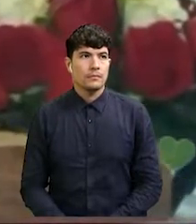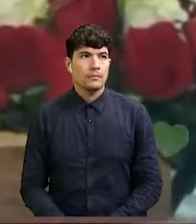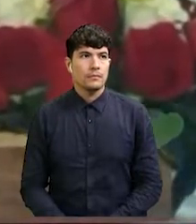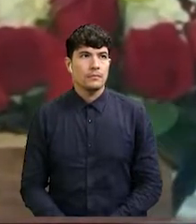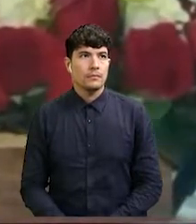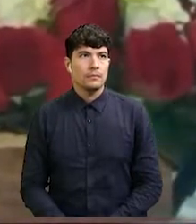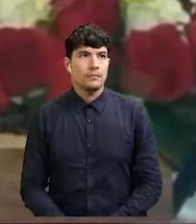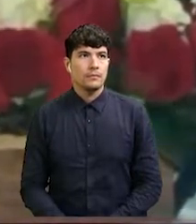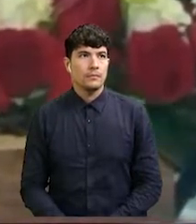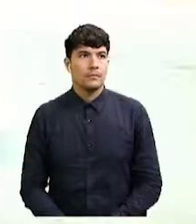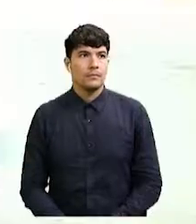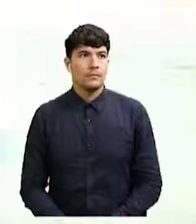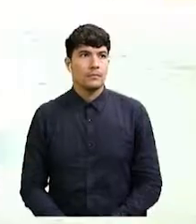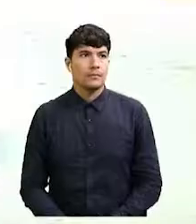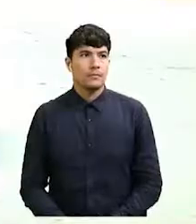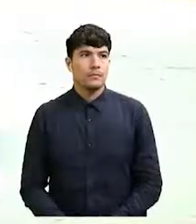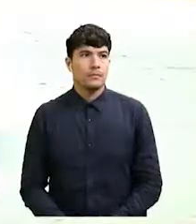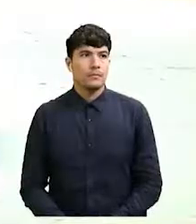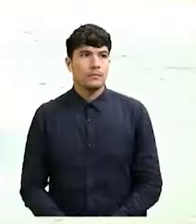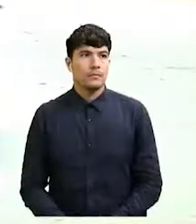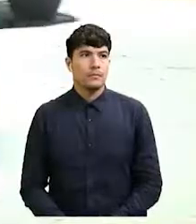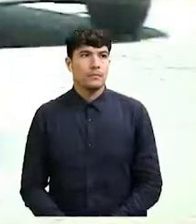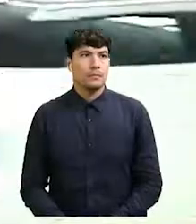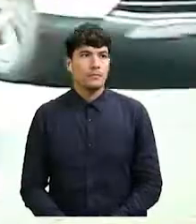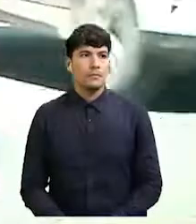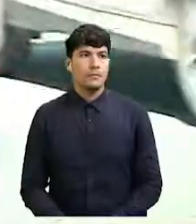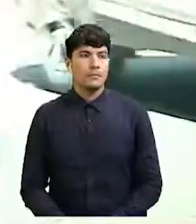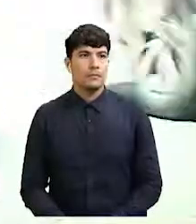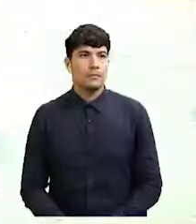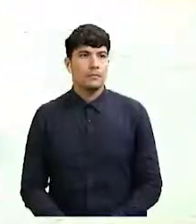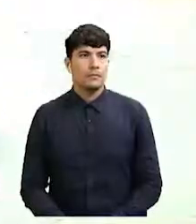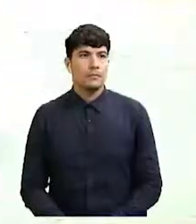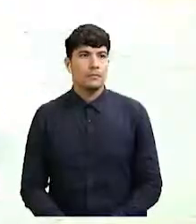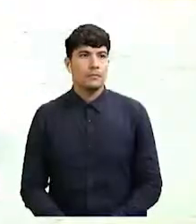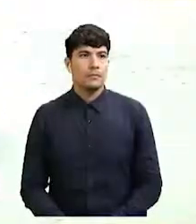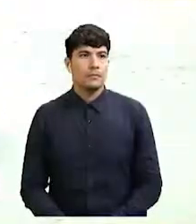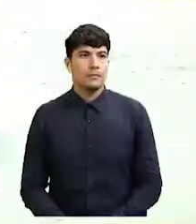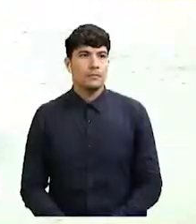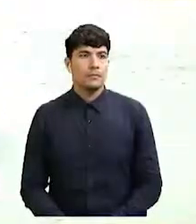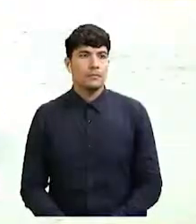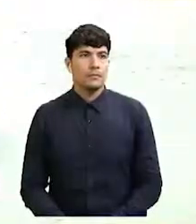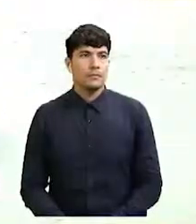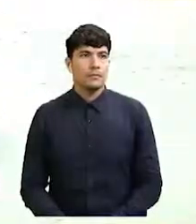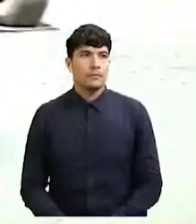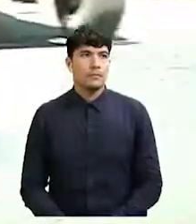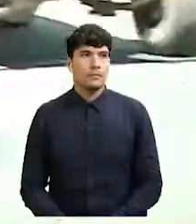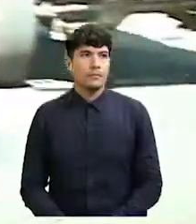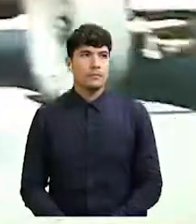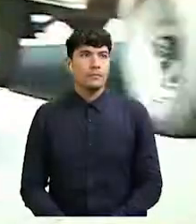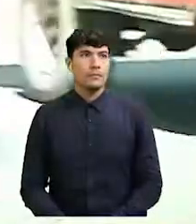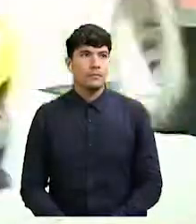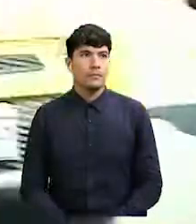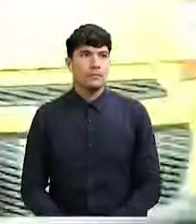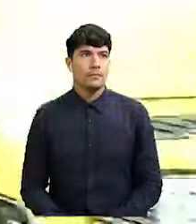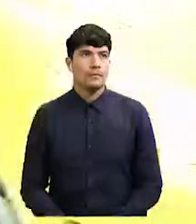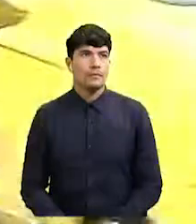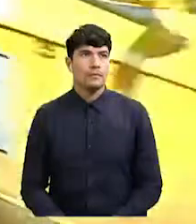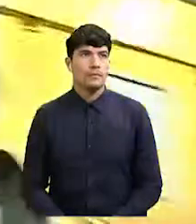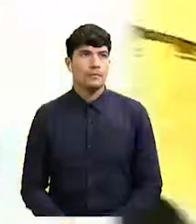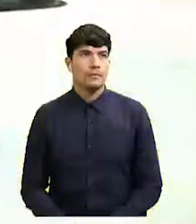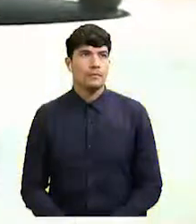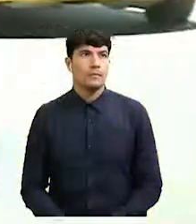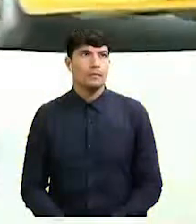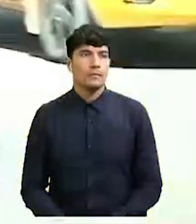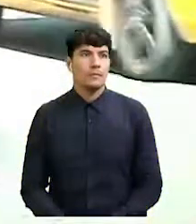y tribunales. Otro de los polémicos artículos que pretendía dar vida política a los ex paramilitares fue negado por